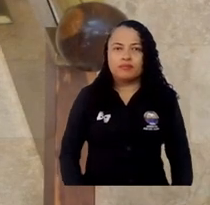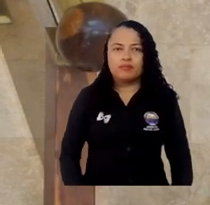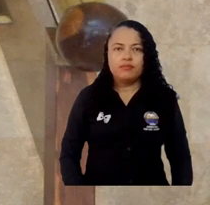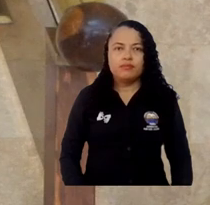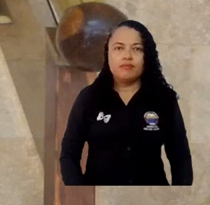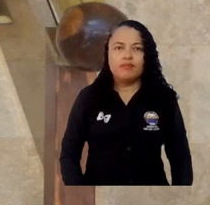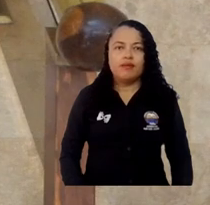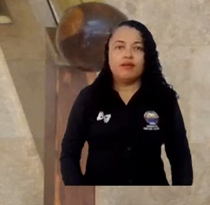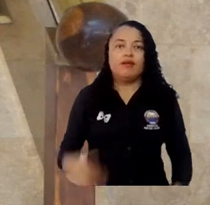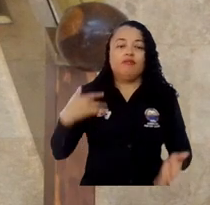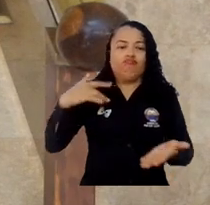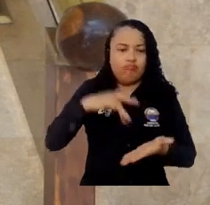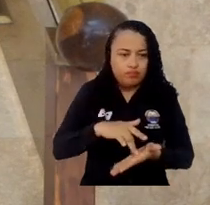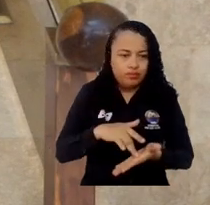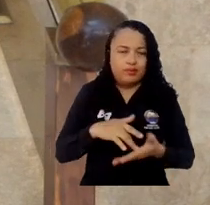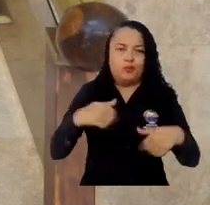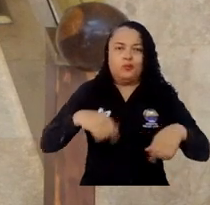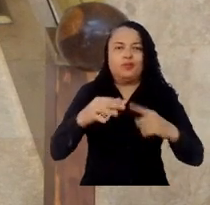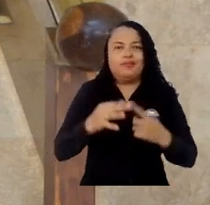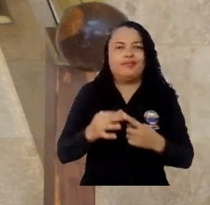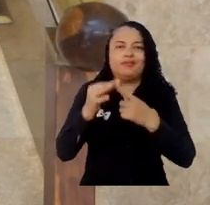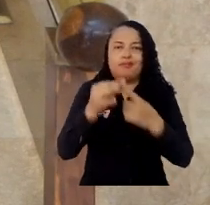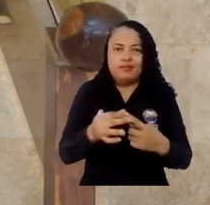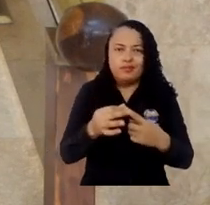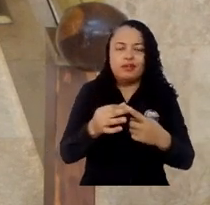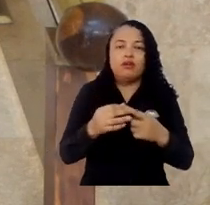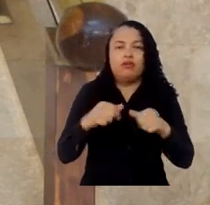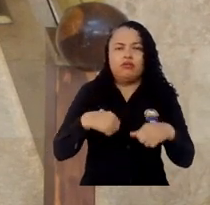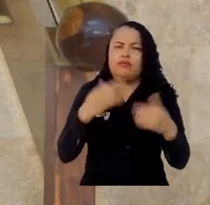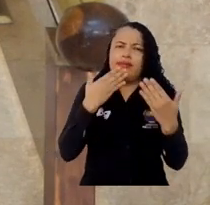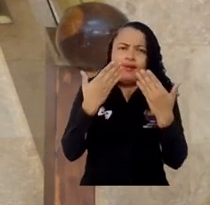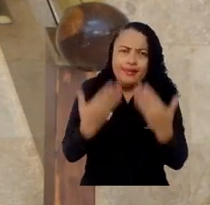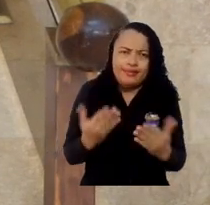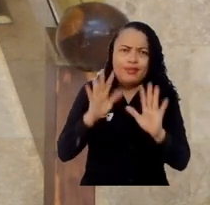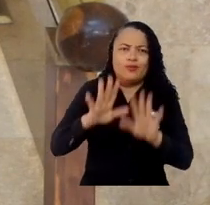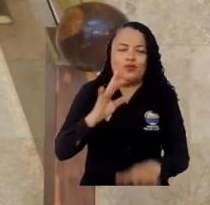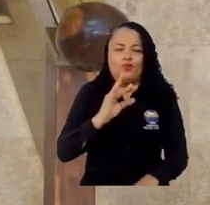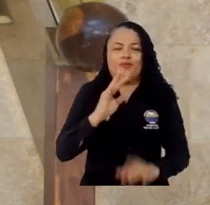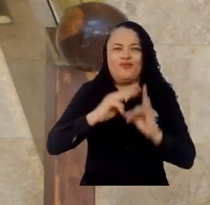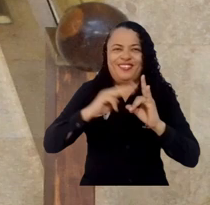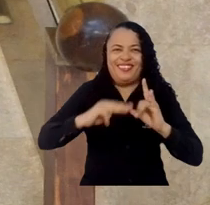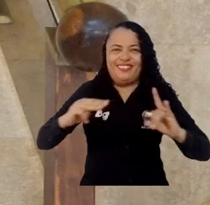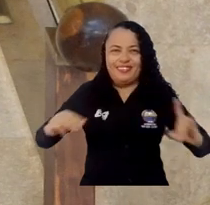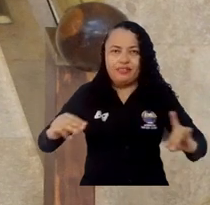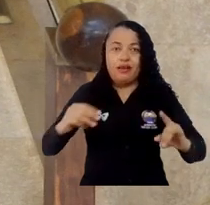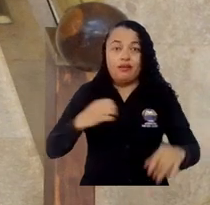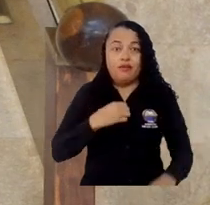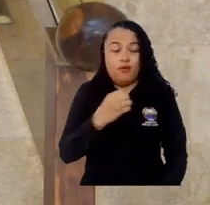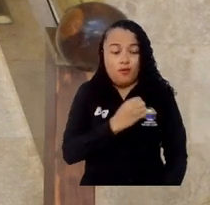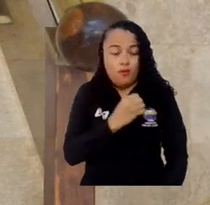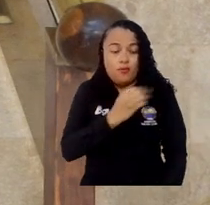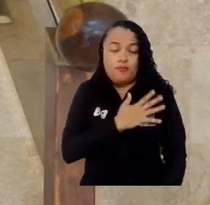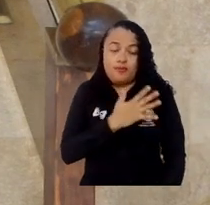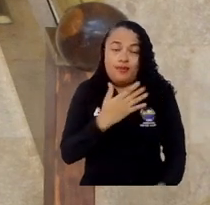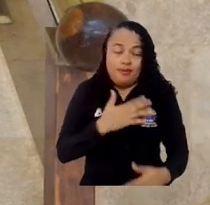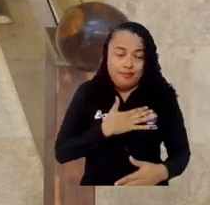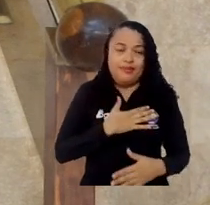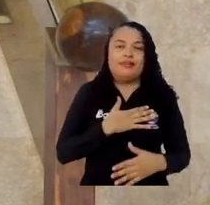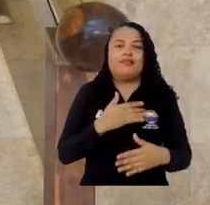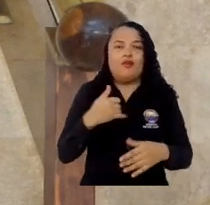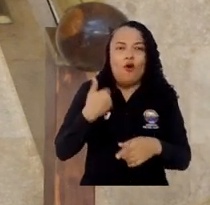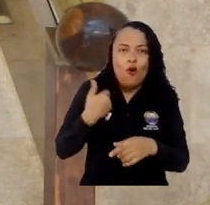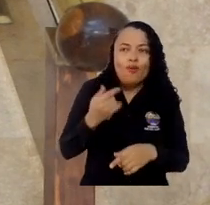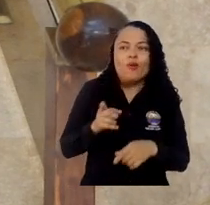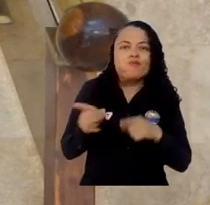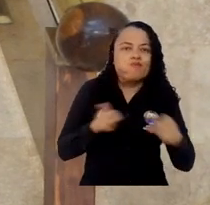Estar aquí para mí es un honor y agradecida con la Universidad del Magdalena por esta oportunidad que nos da a jóvenes